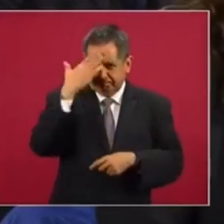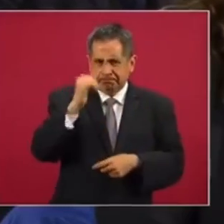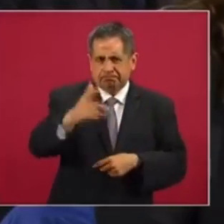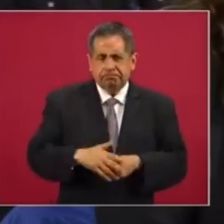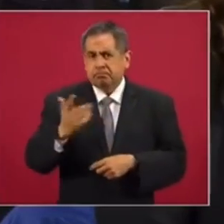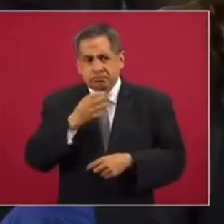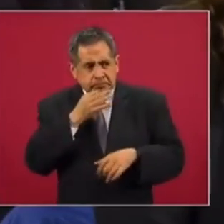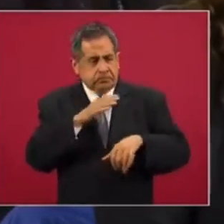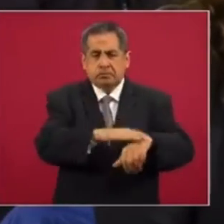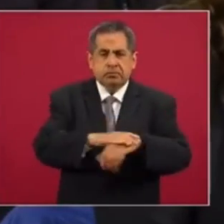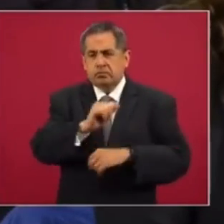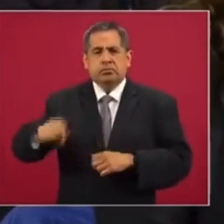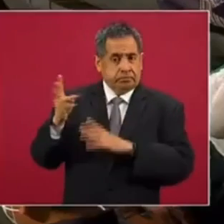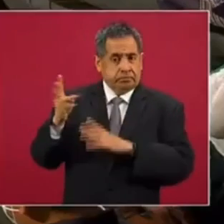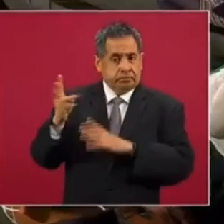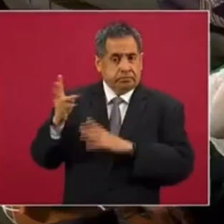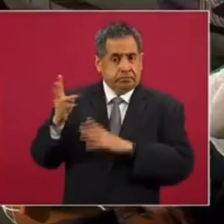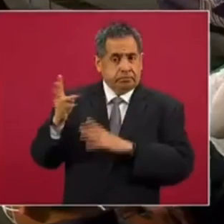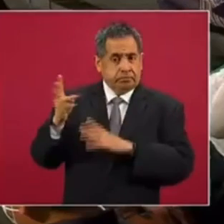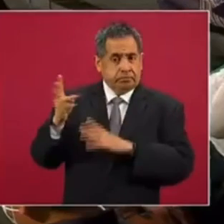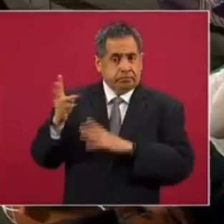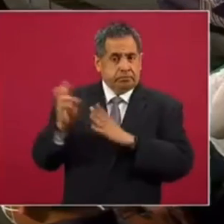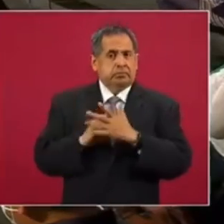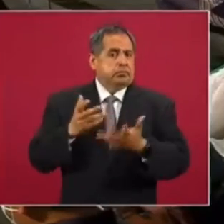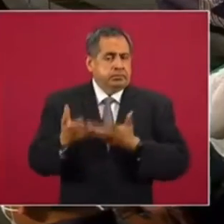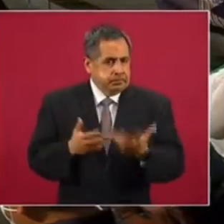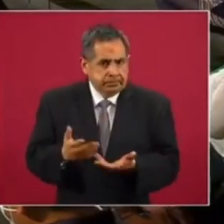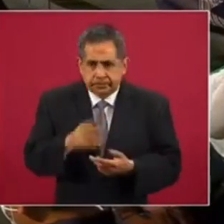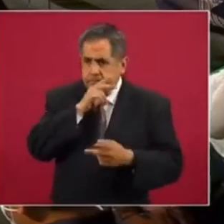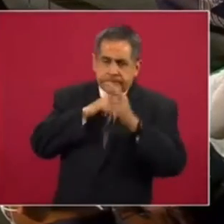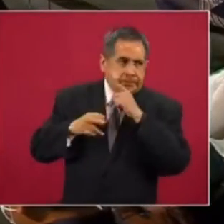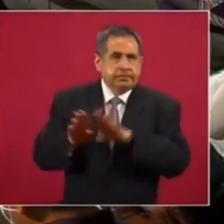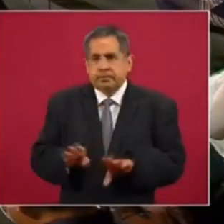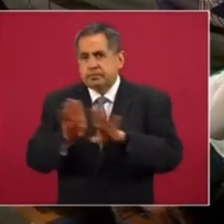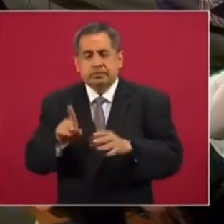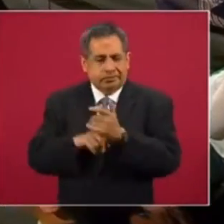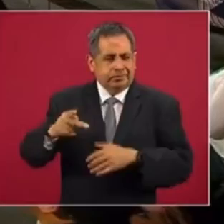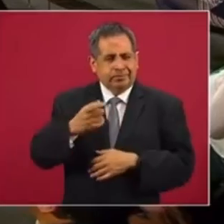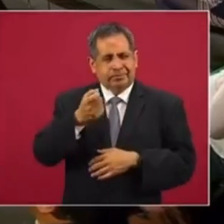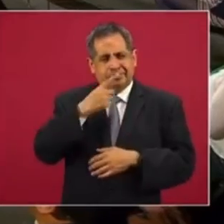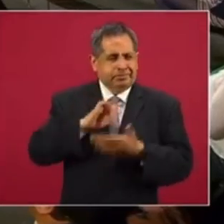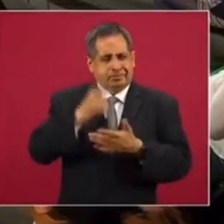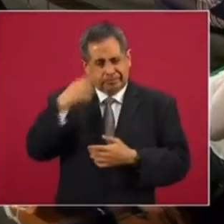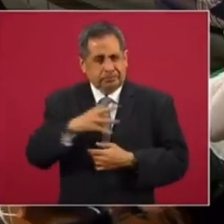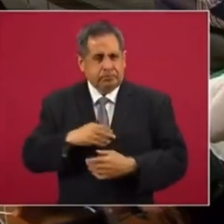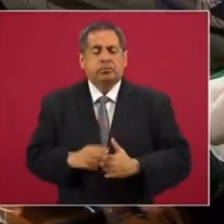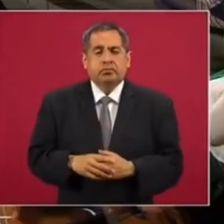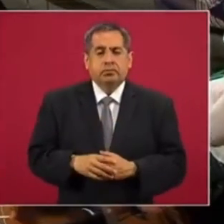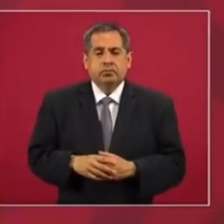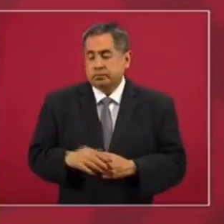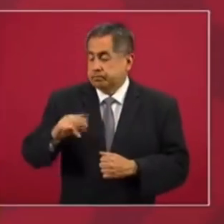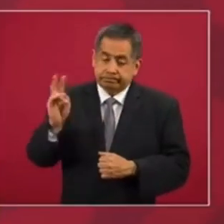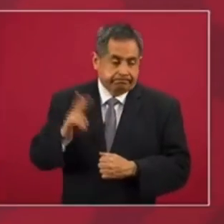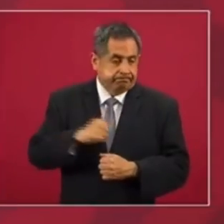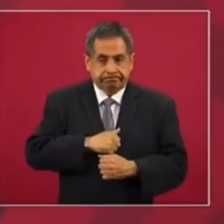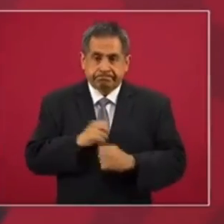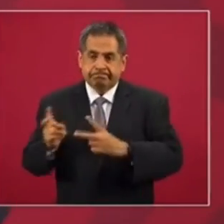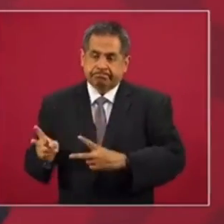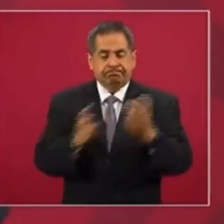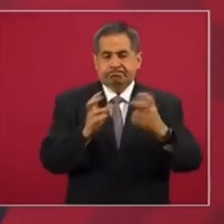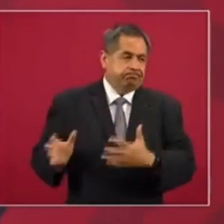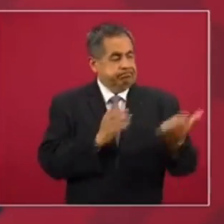¿Usted sabe que le enviaría a los padres de niños con cáncer que durante estos meses han estado en la lucha para poder obtener este tipo de medicamentos? Pues sí que lamentablemente se llevó a cabo ese robo,